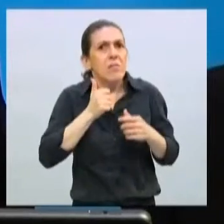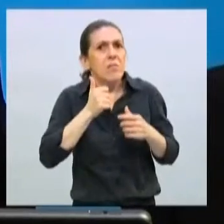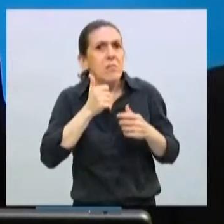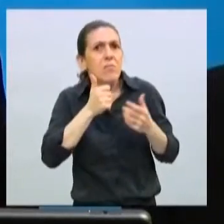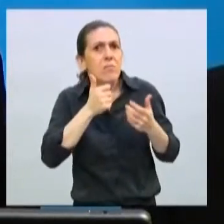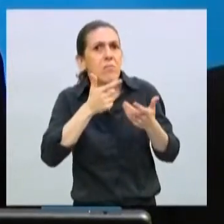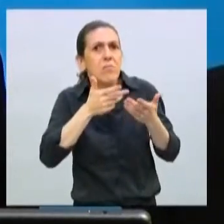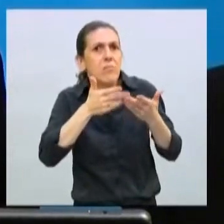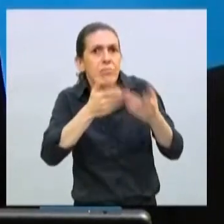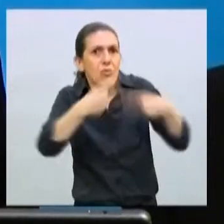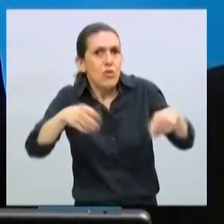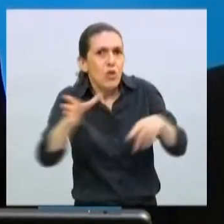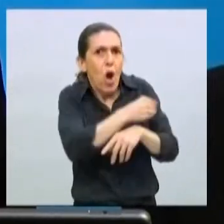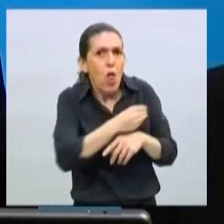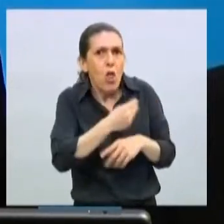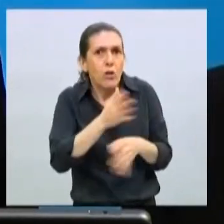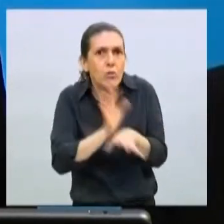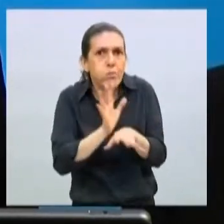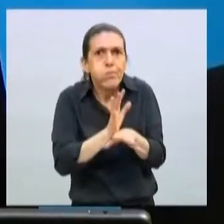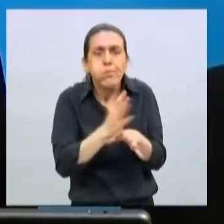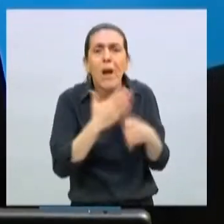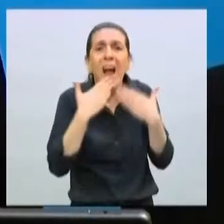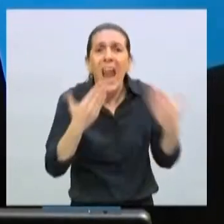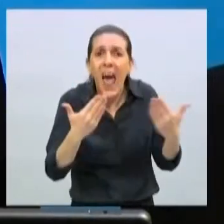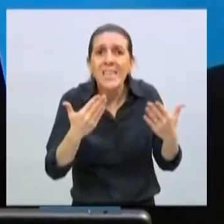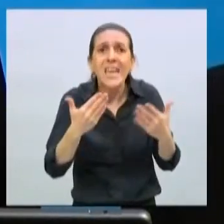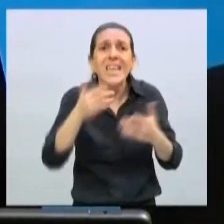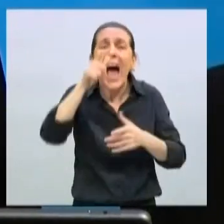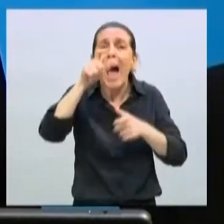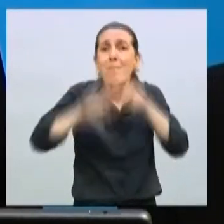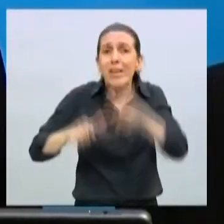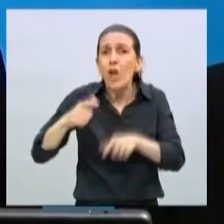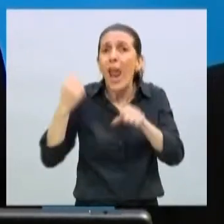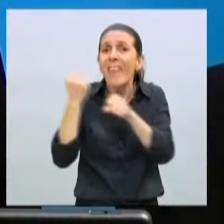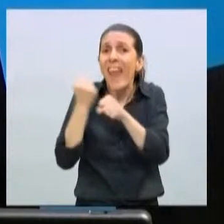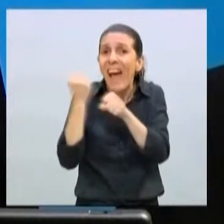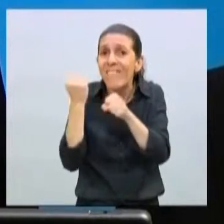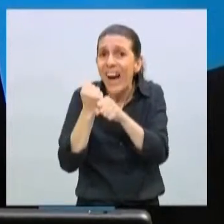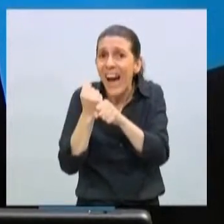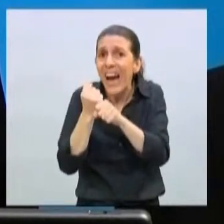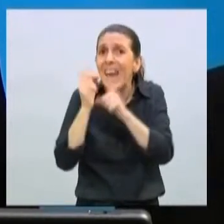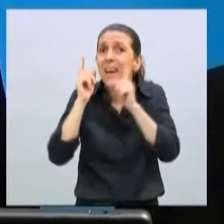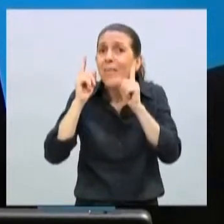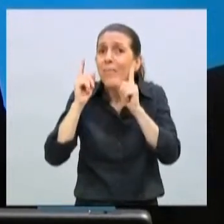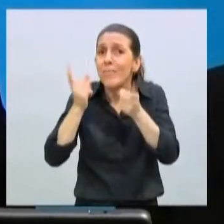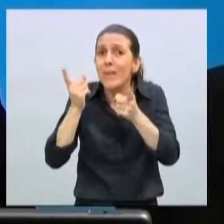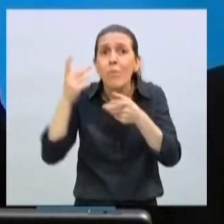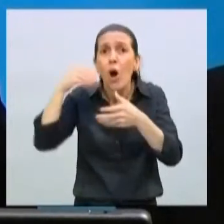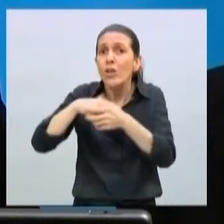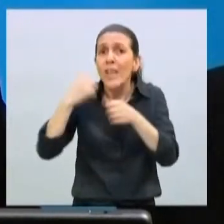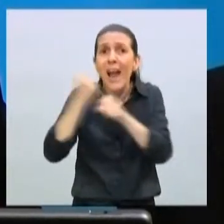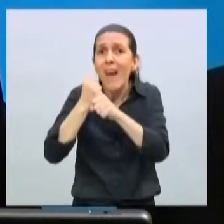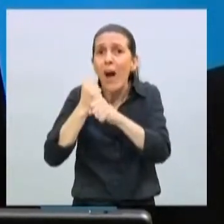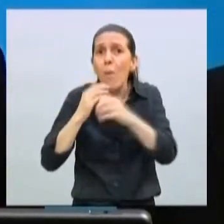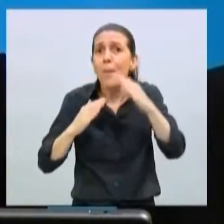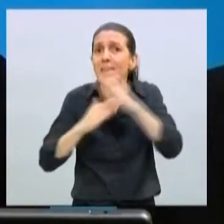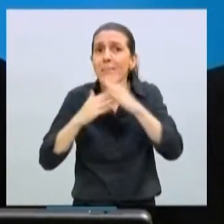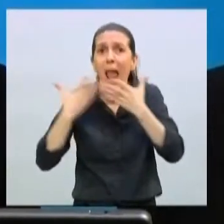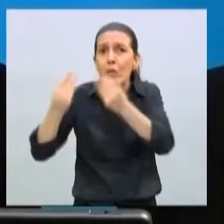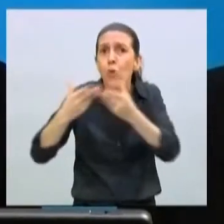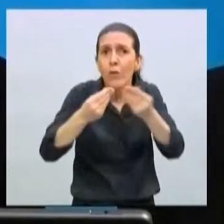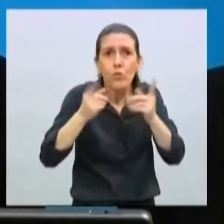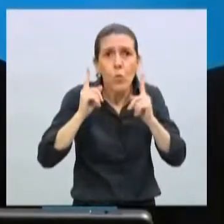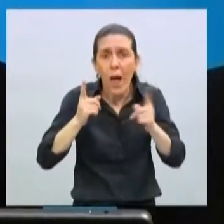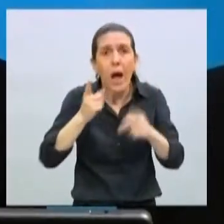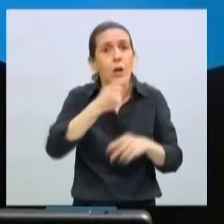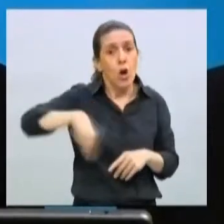La verdad es que la gratitud, la forma en que, a todos los que trabajaron en las tareas esenciales. O sea,